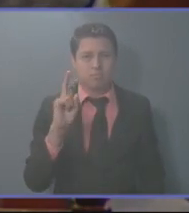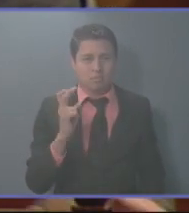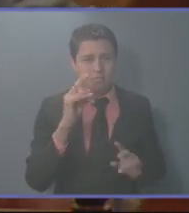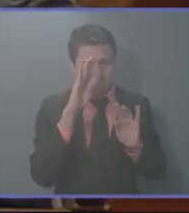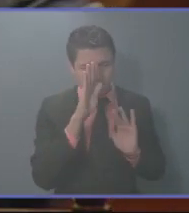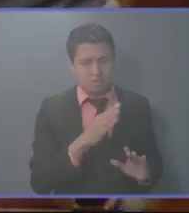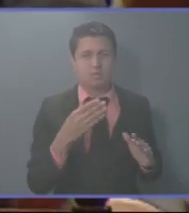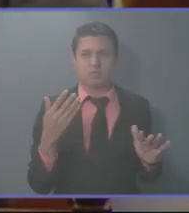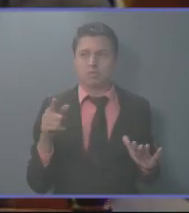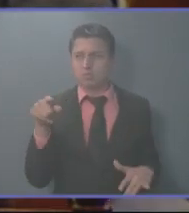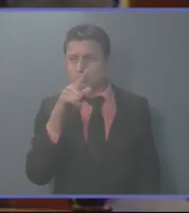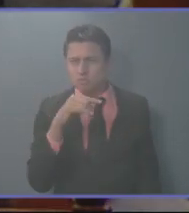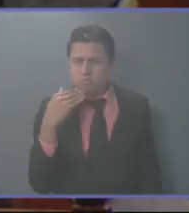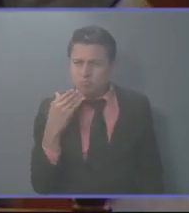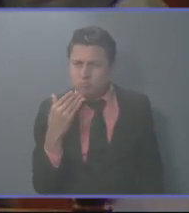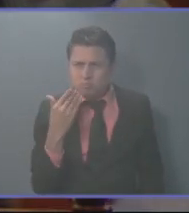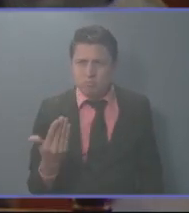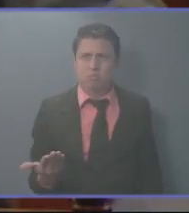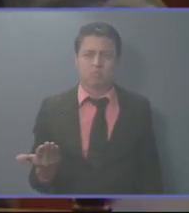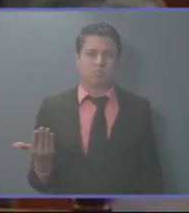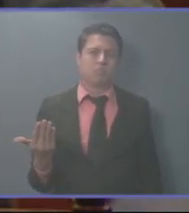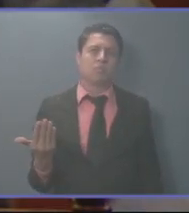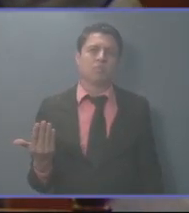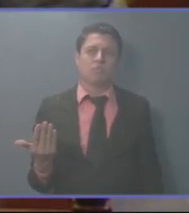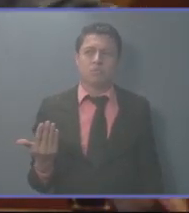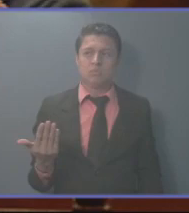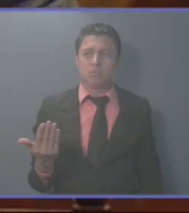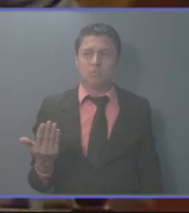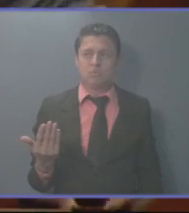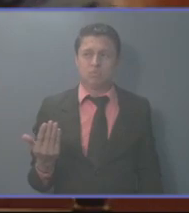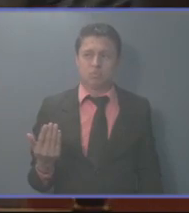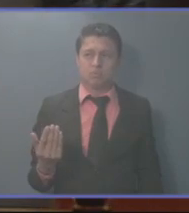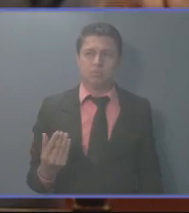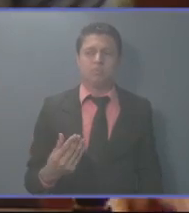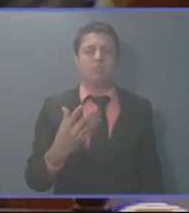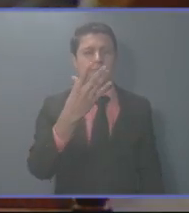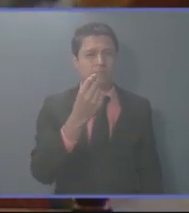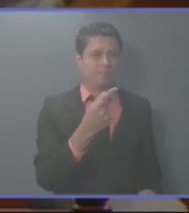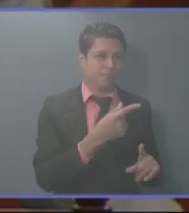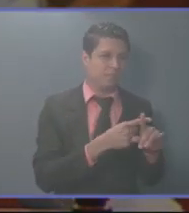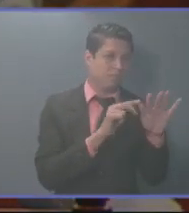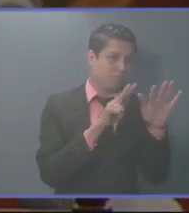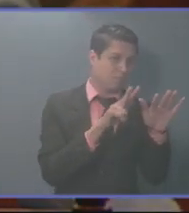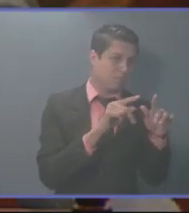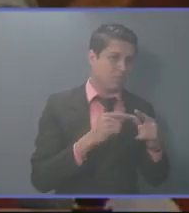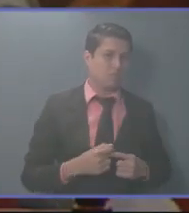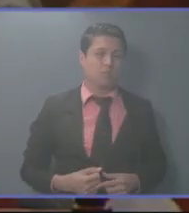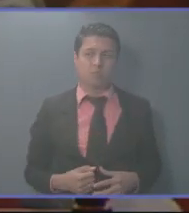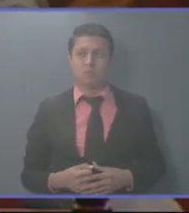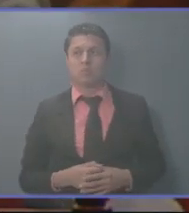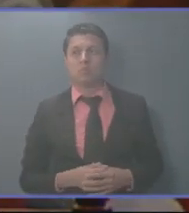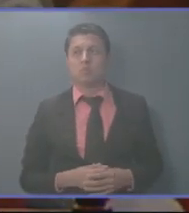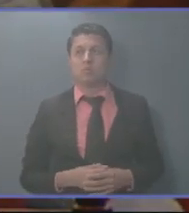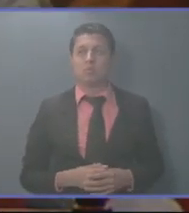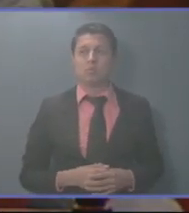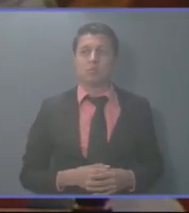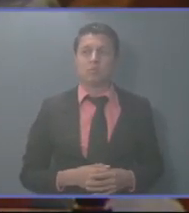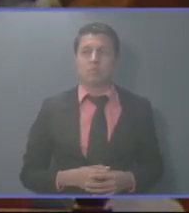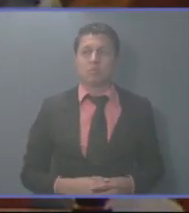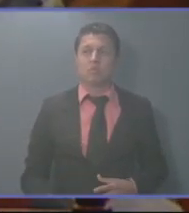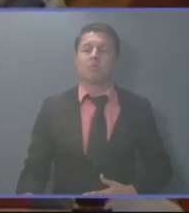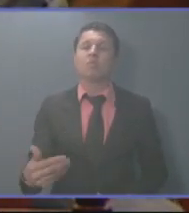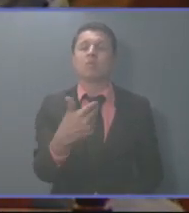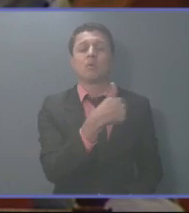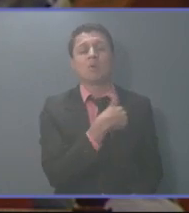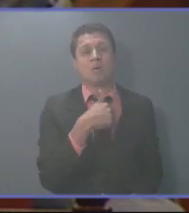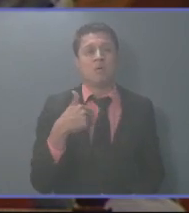Ya hicieron referencia a lo del día sábado 8 de febrero, donde el